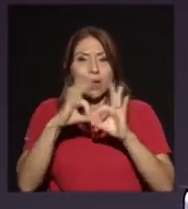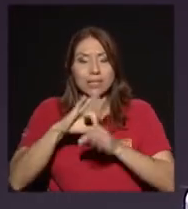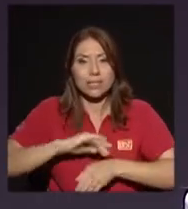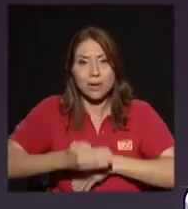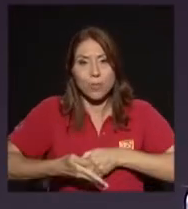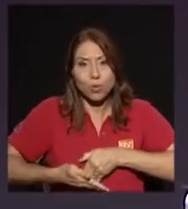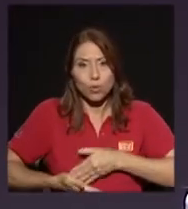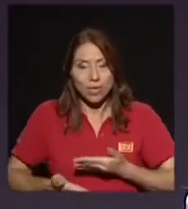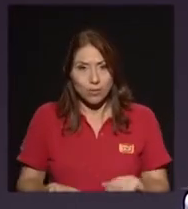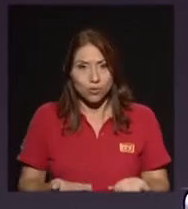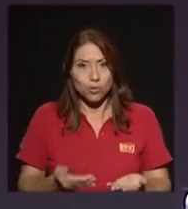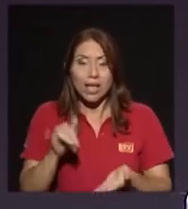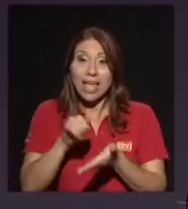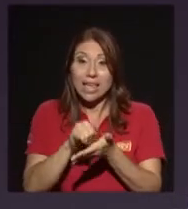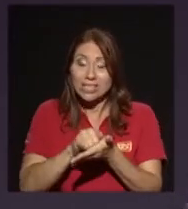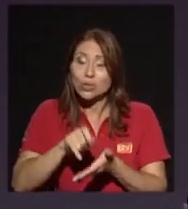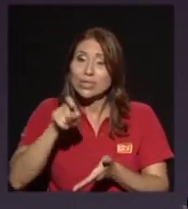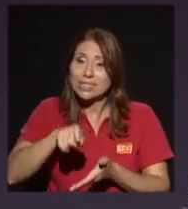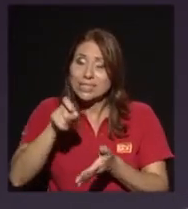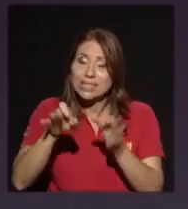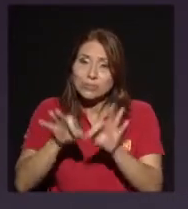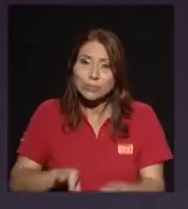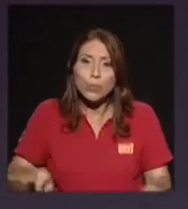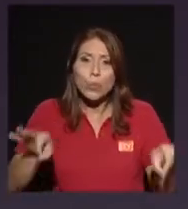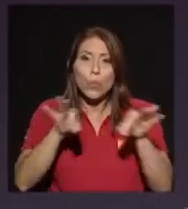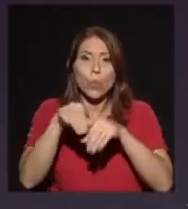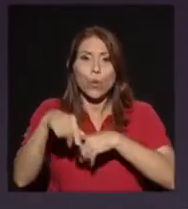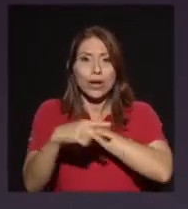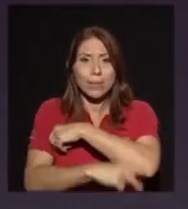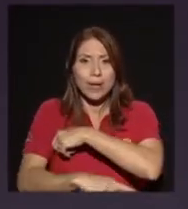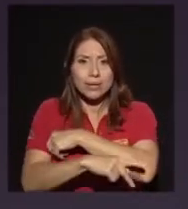tanto, eso es una necesidad importantísima en el país,